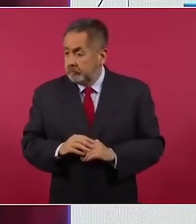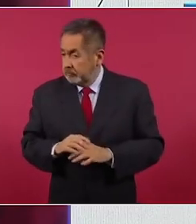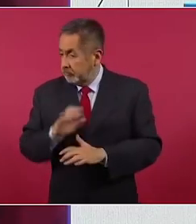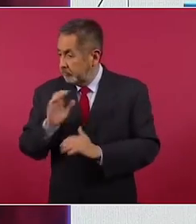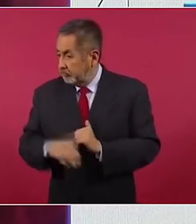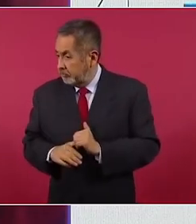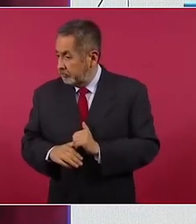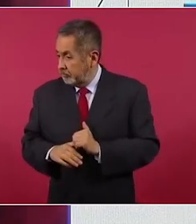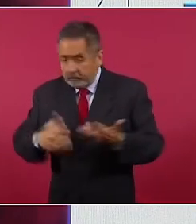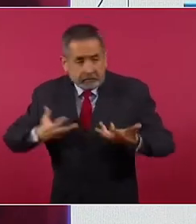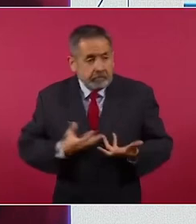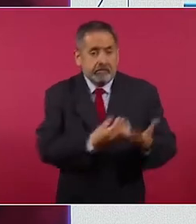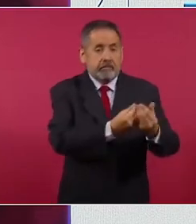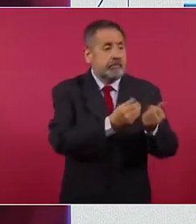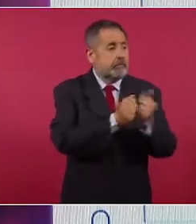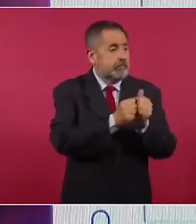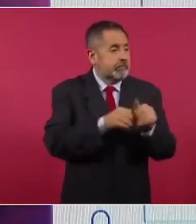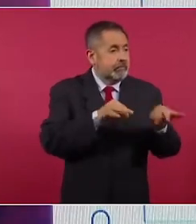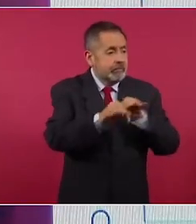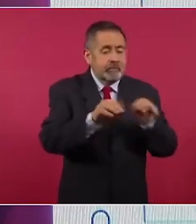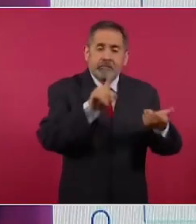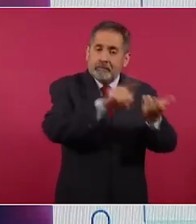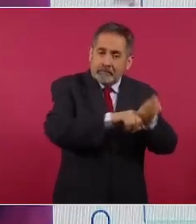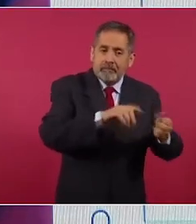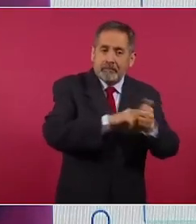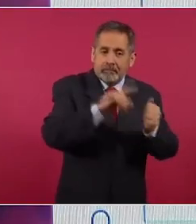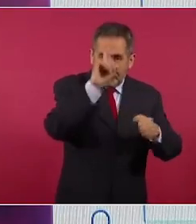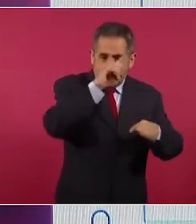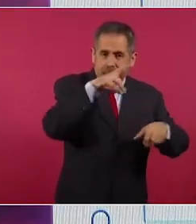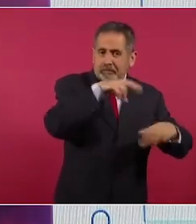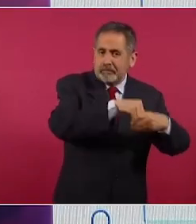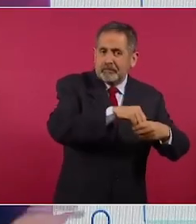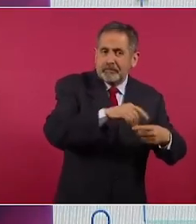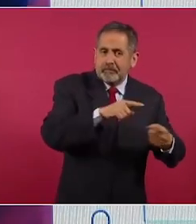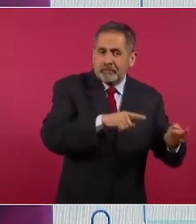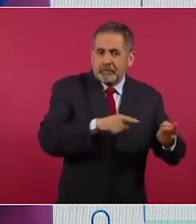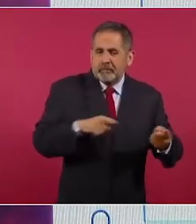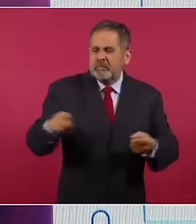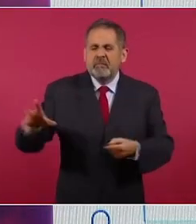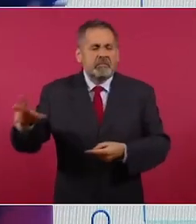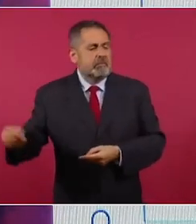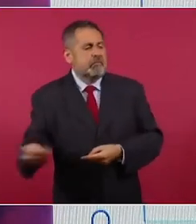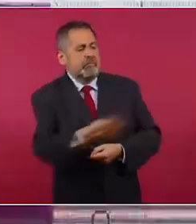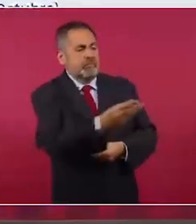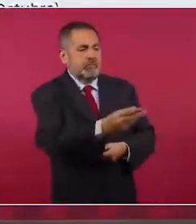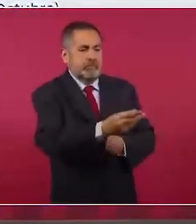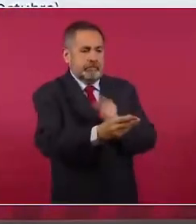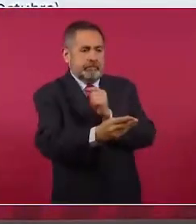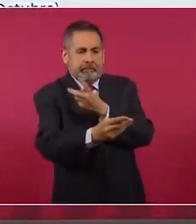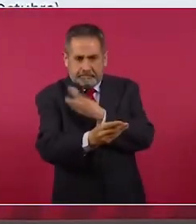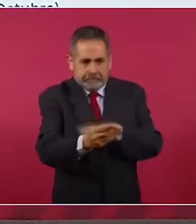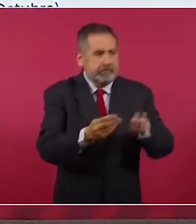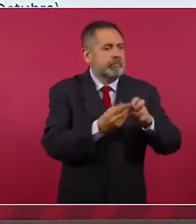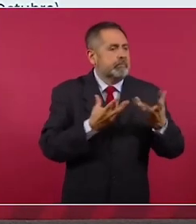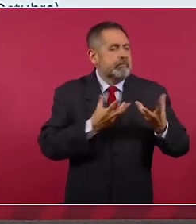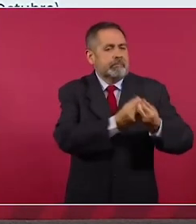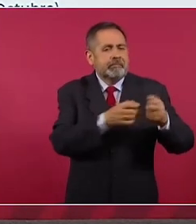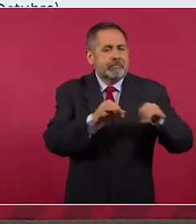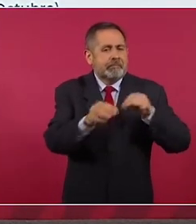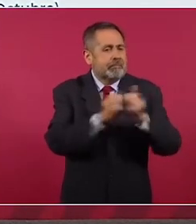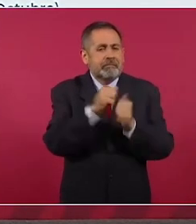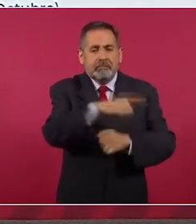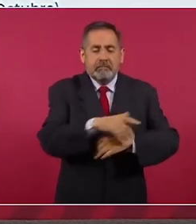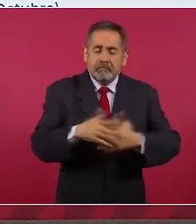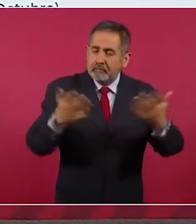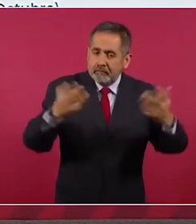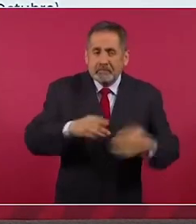como asesor a una de las empresas que se benefició con la privatización de los ferrocarriles. Y